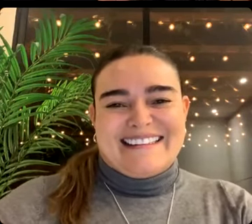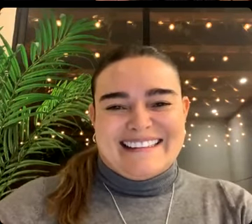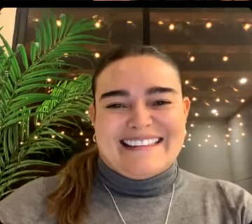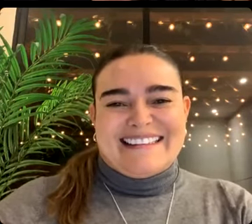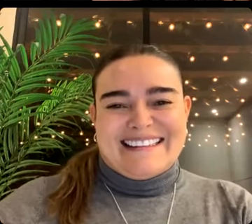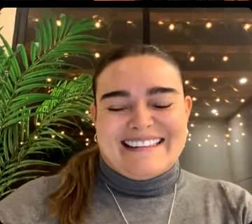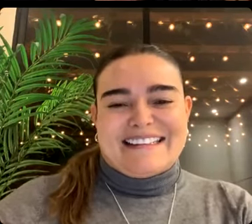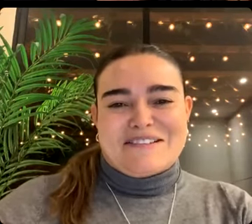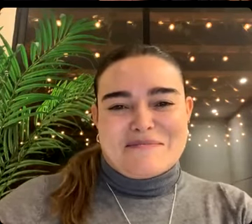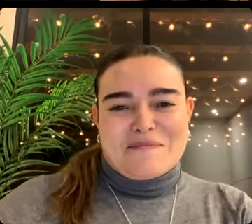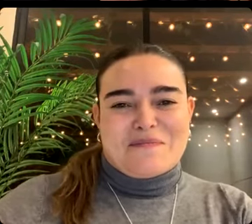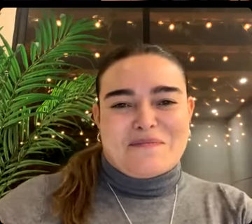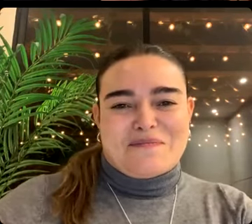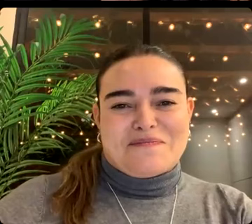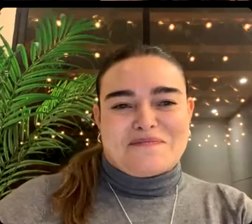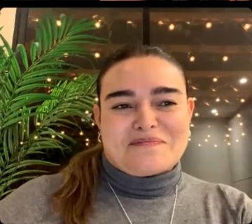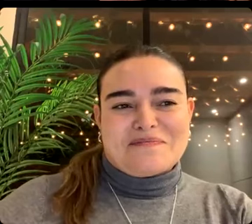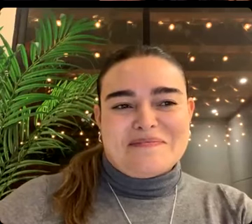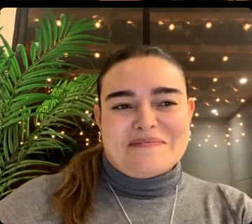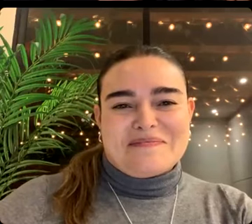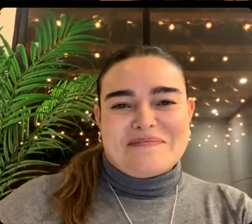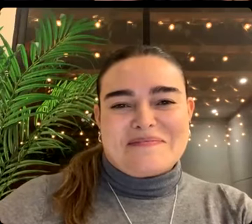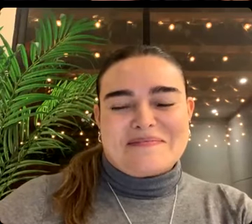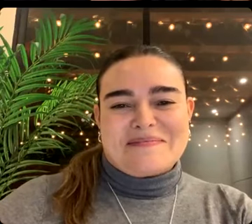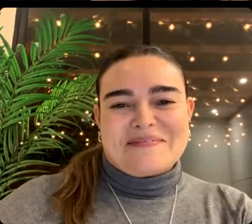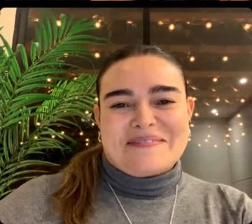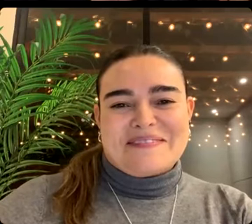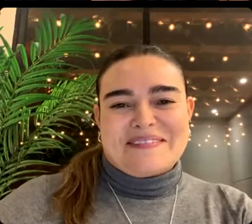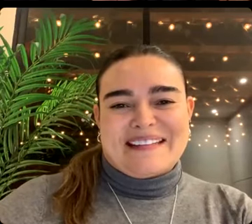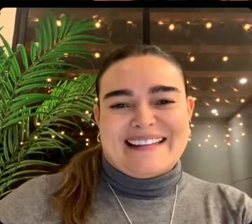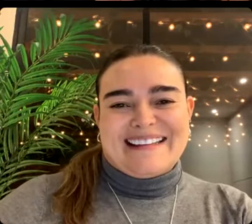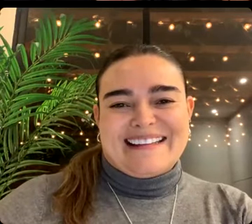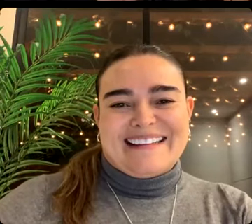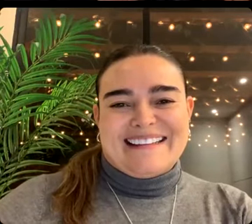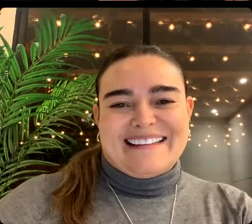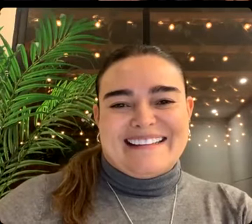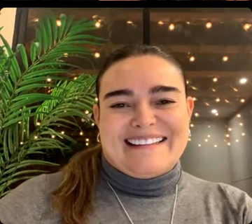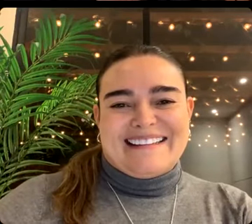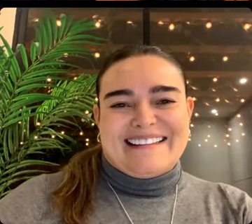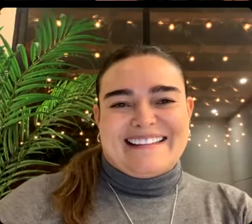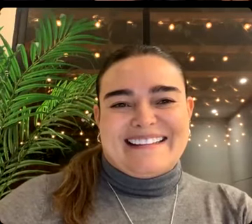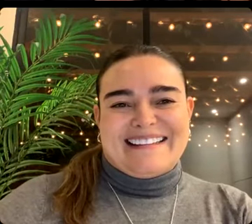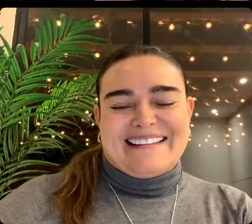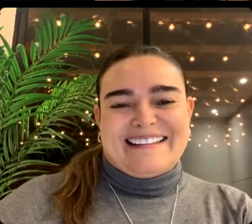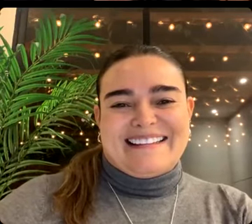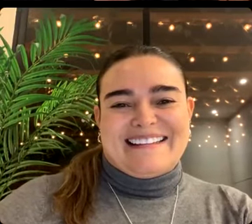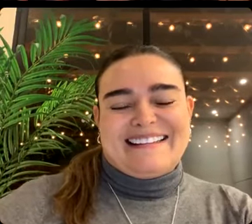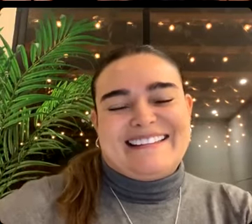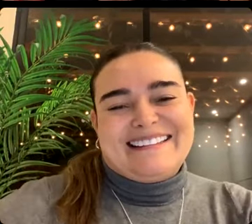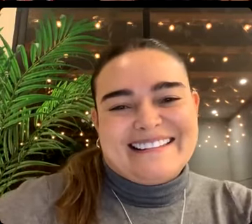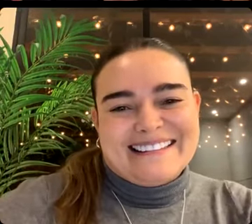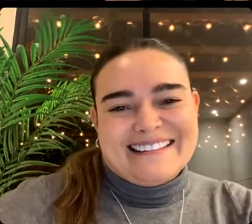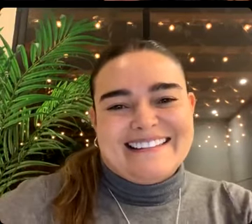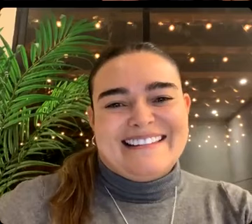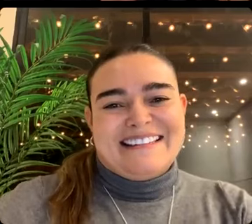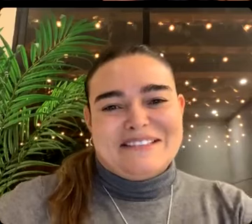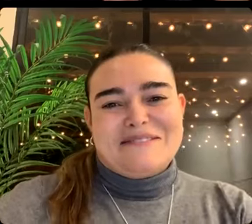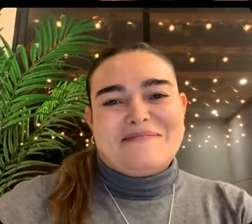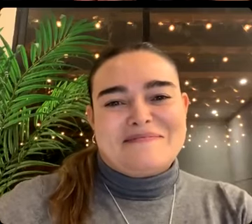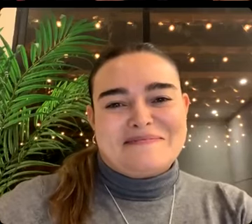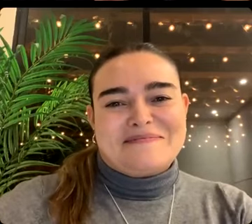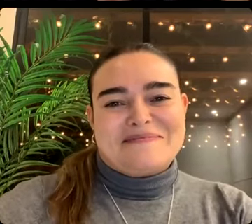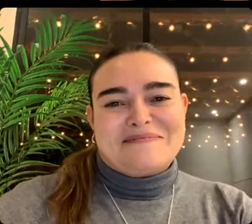bien. Y creo que para nosotros es gratificante poderles dar ese resultado a un laboratorio que